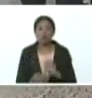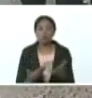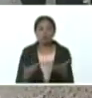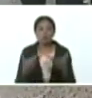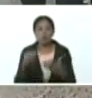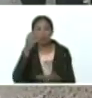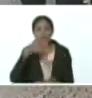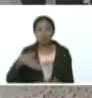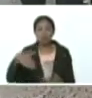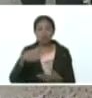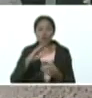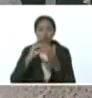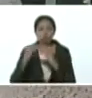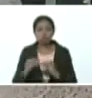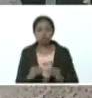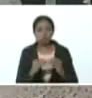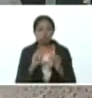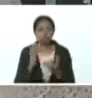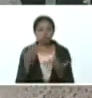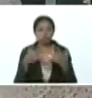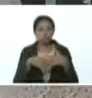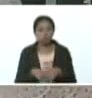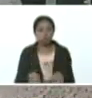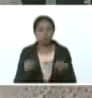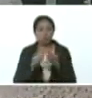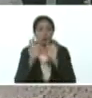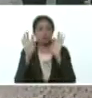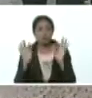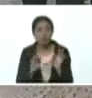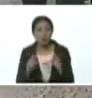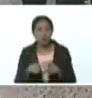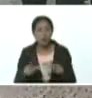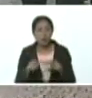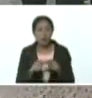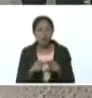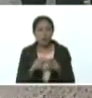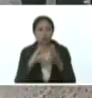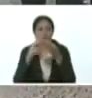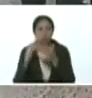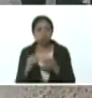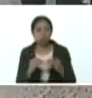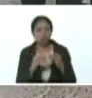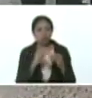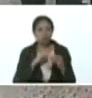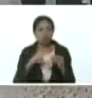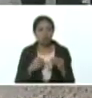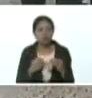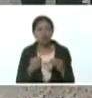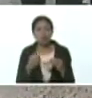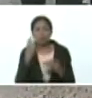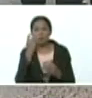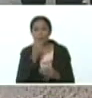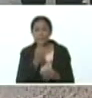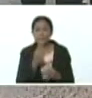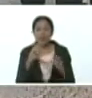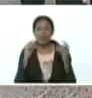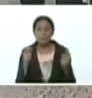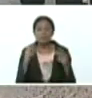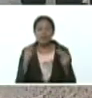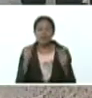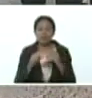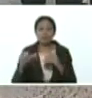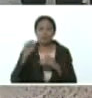al pueblo la rehabilitación integral del área de traumachoc y traumatología de la emergencia de adultos